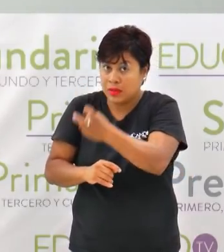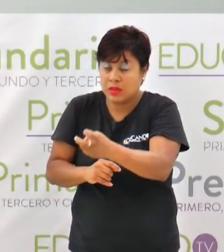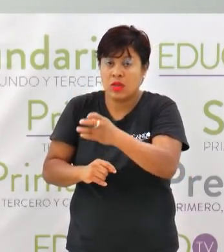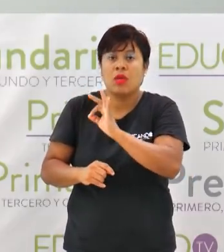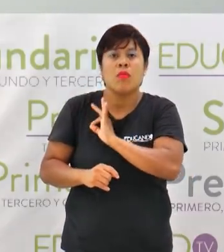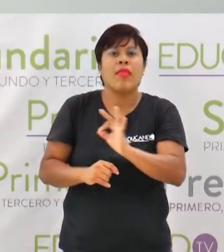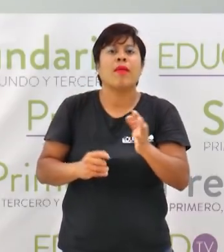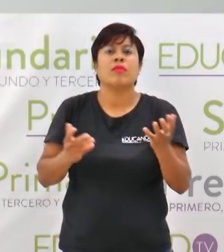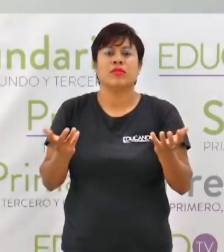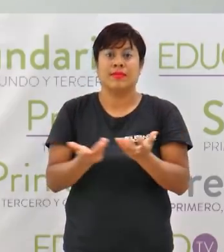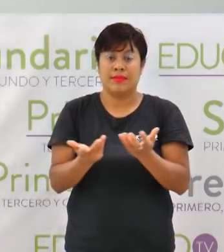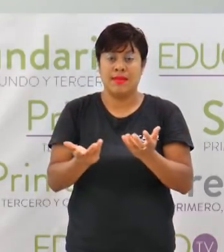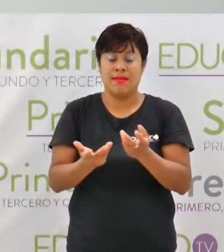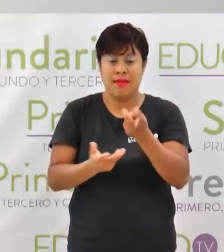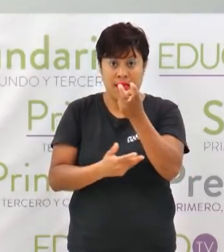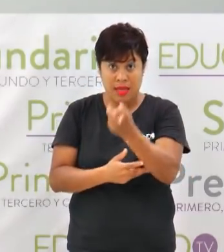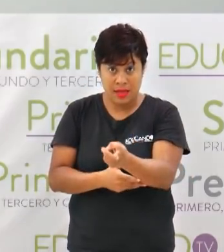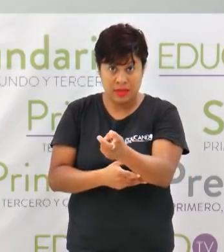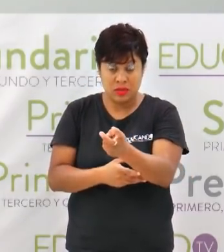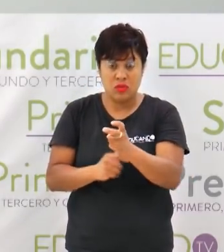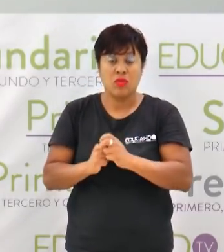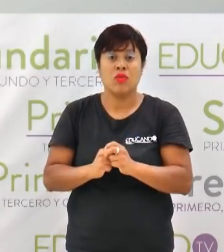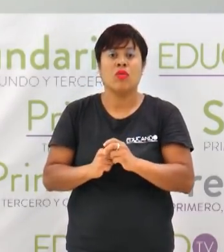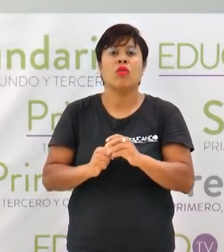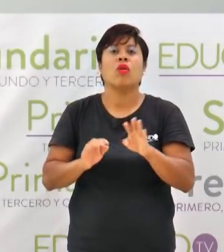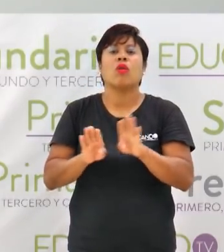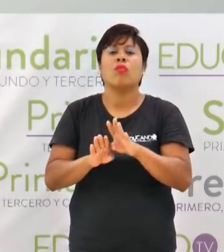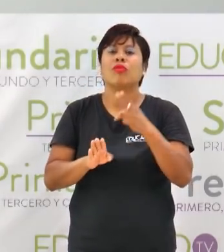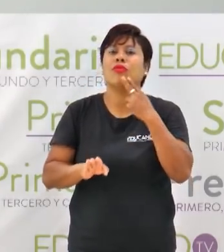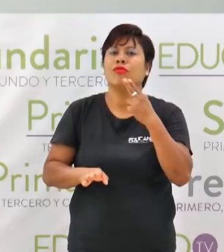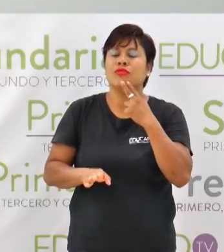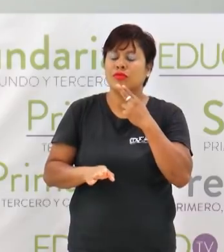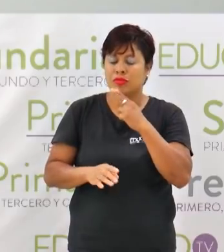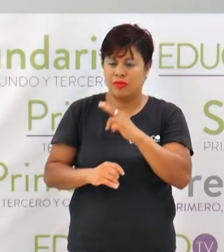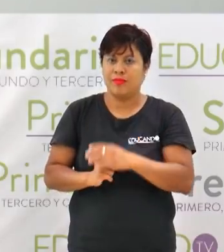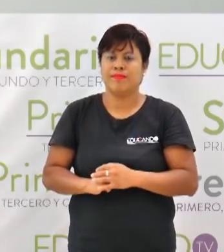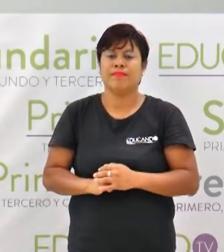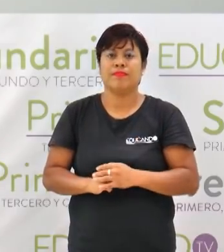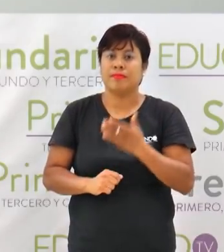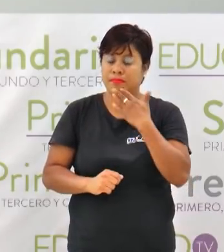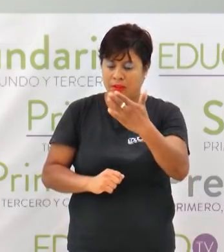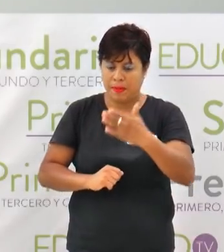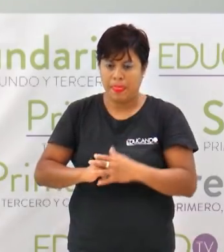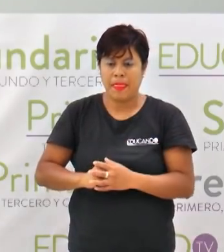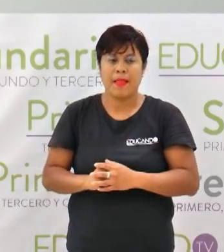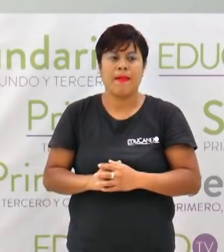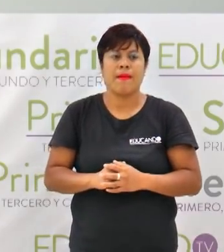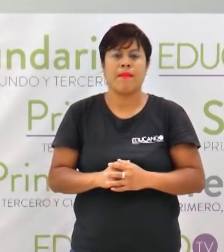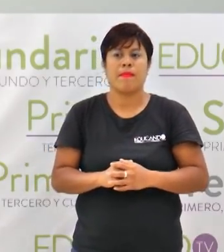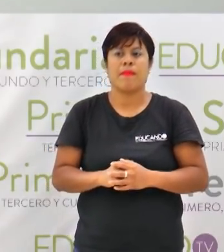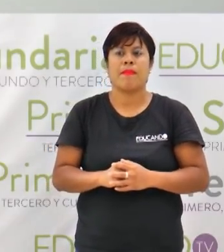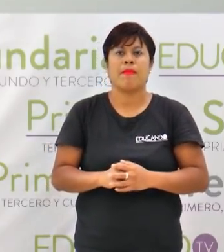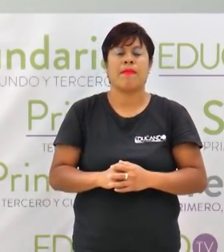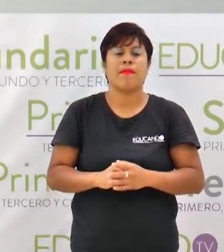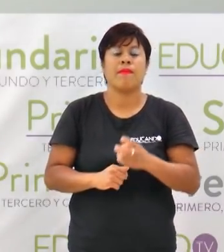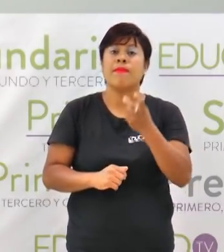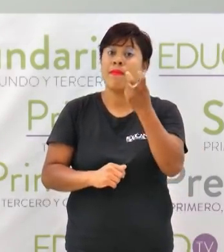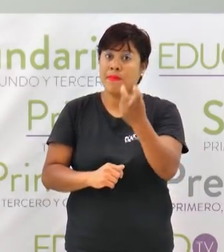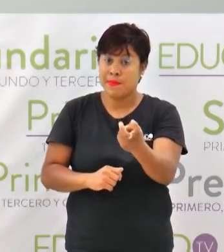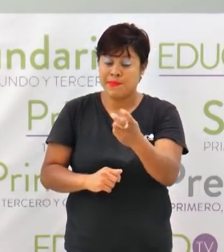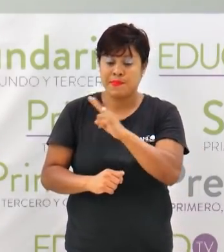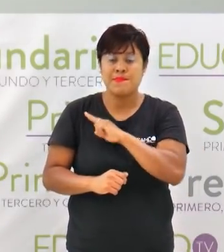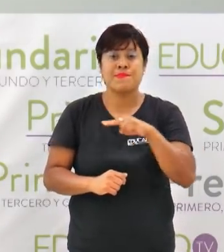te permitan hacer de esta herramienta un uso cotidiano. Muy bien, niños y niñas. Es así